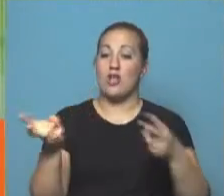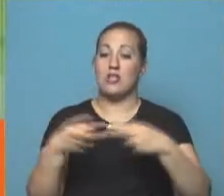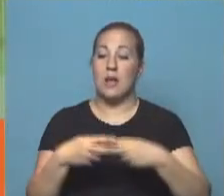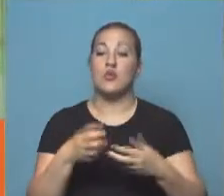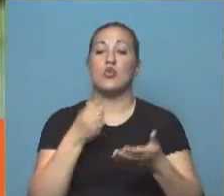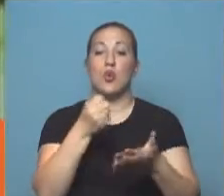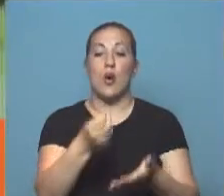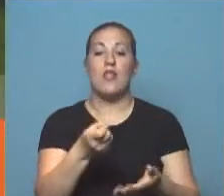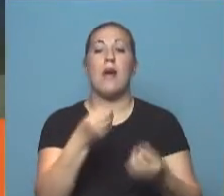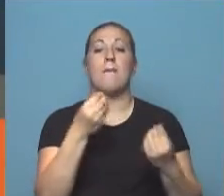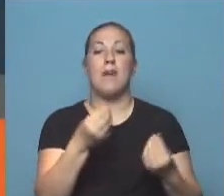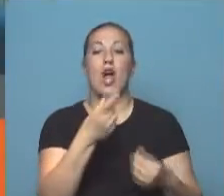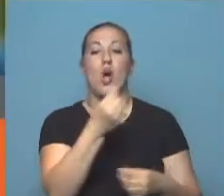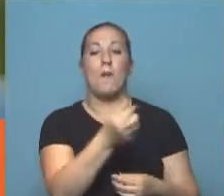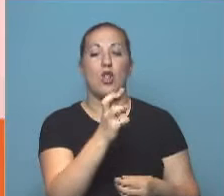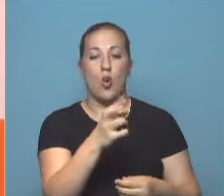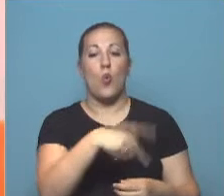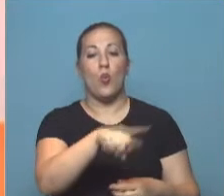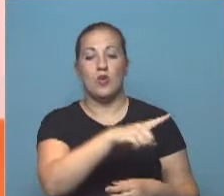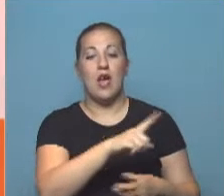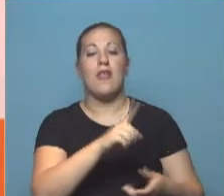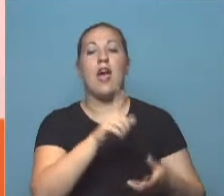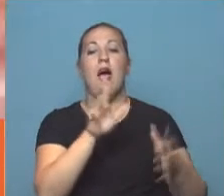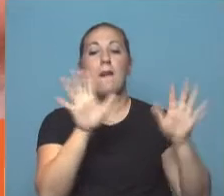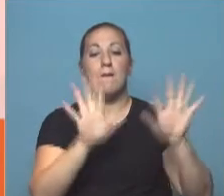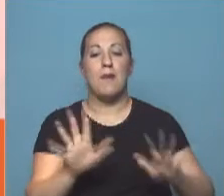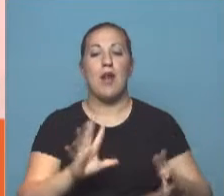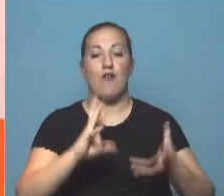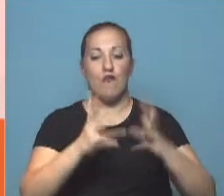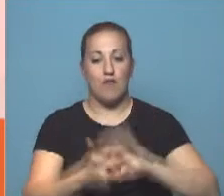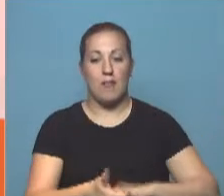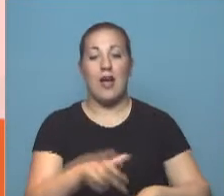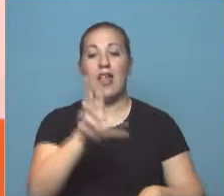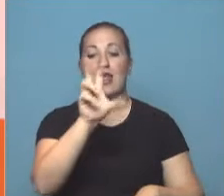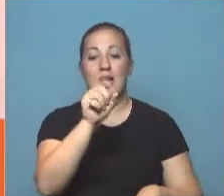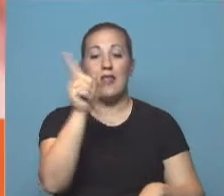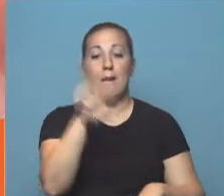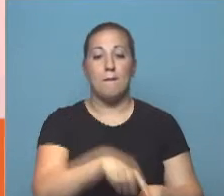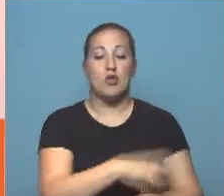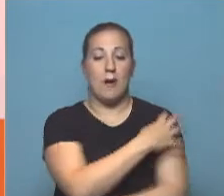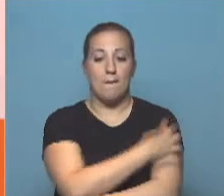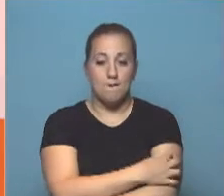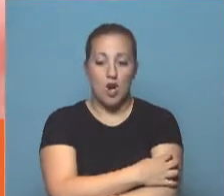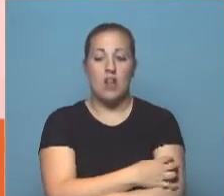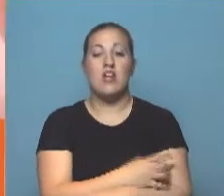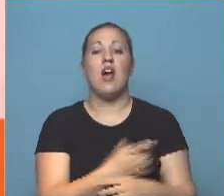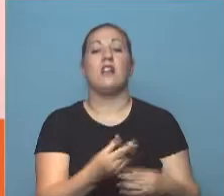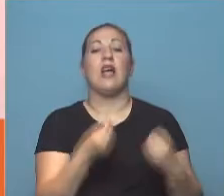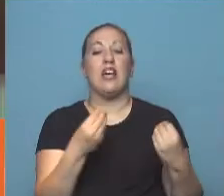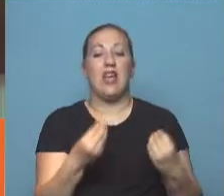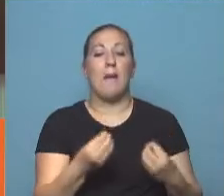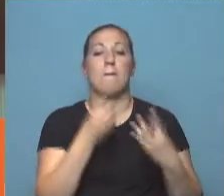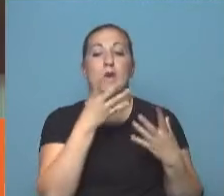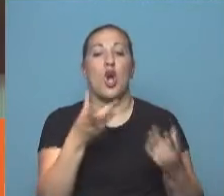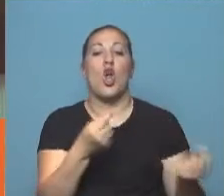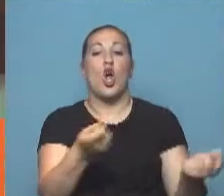para tener consumos en dólares. Digo, ustedes armaron un modelo que en términos con 30% de pobreza y favorecieron los consumos en el exterior en dólares de la